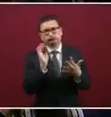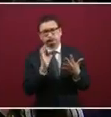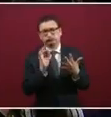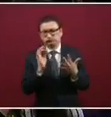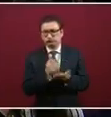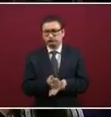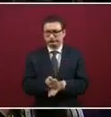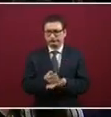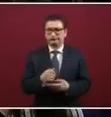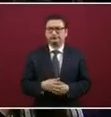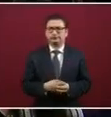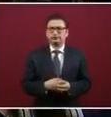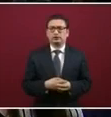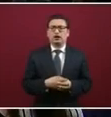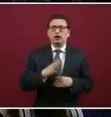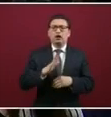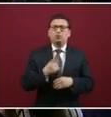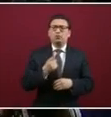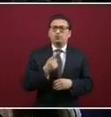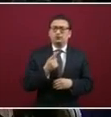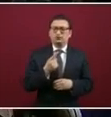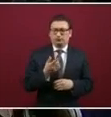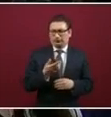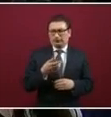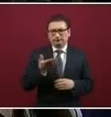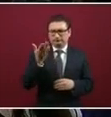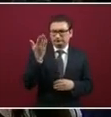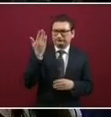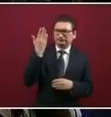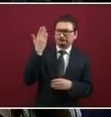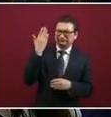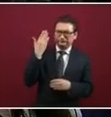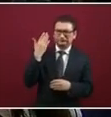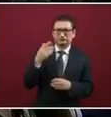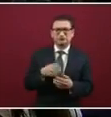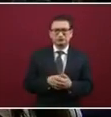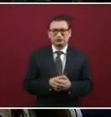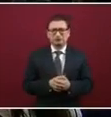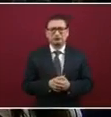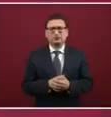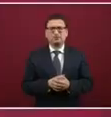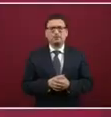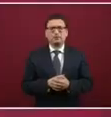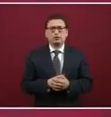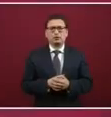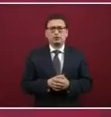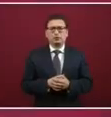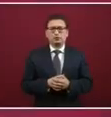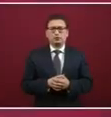porque desde hace algún tiempo, ni más cuando